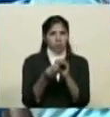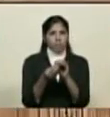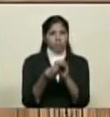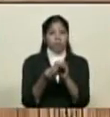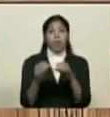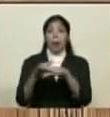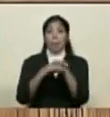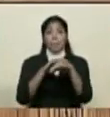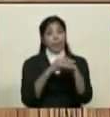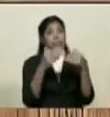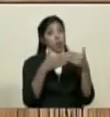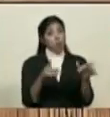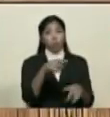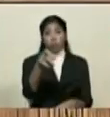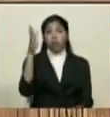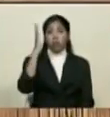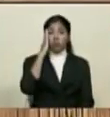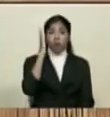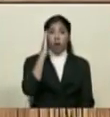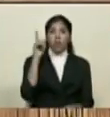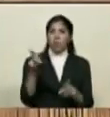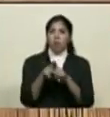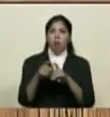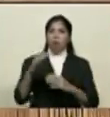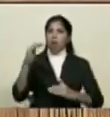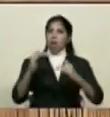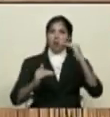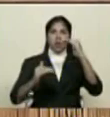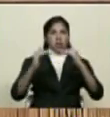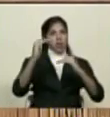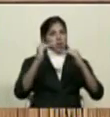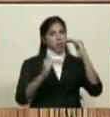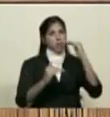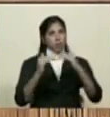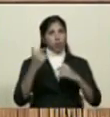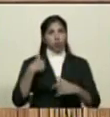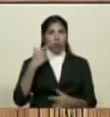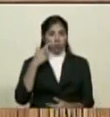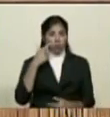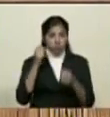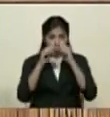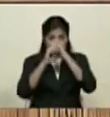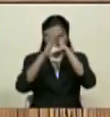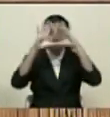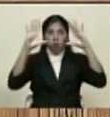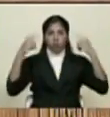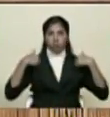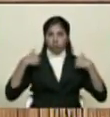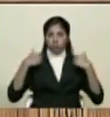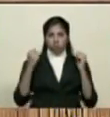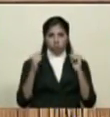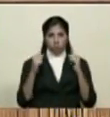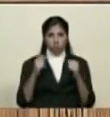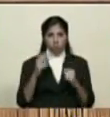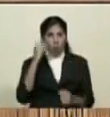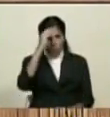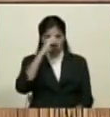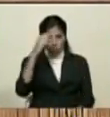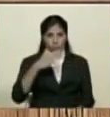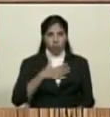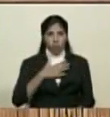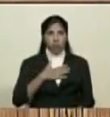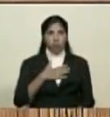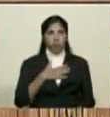El Ministerio Público, ustedes saben, es el equilibrio, es lo que está, así lo veo yo, es la línea que está entre, para hacer